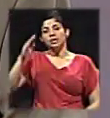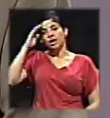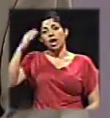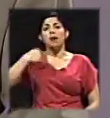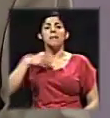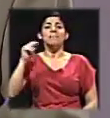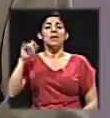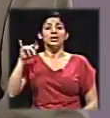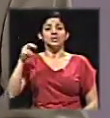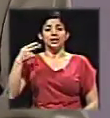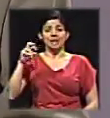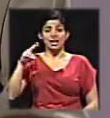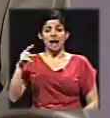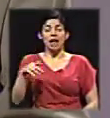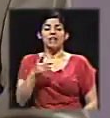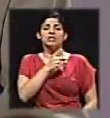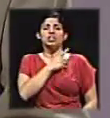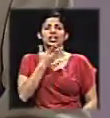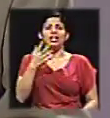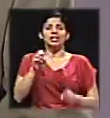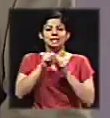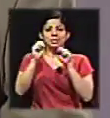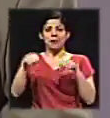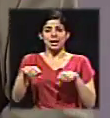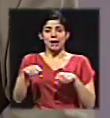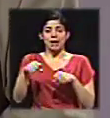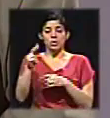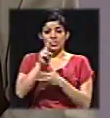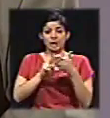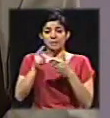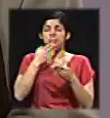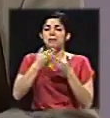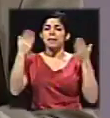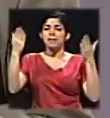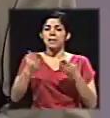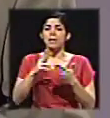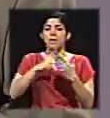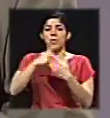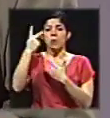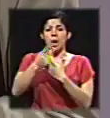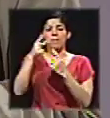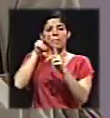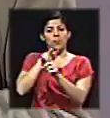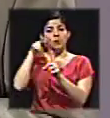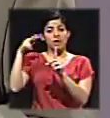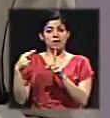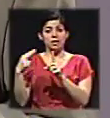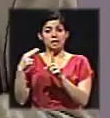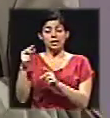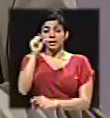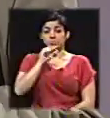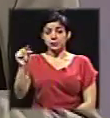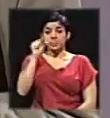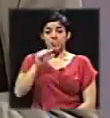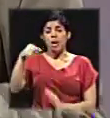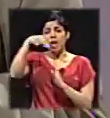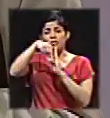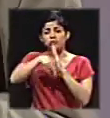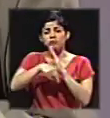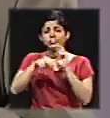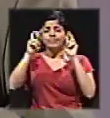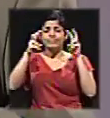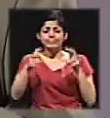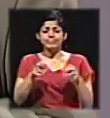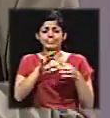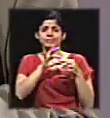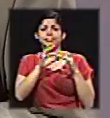Soy Mauricio Herrera, director del Semanario Universidad, y le doy la bienvenida a su programa Puntos de Vista, donde cada semana profundizamos en los principales